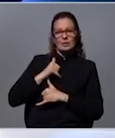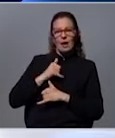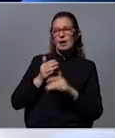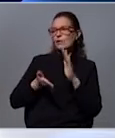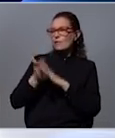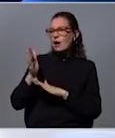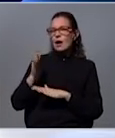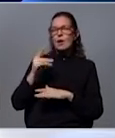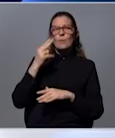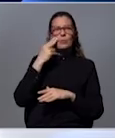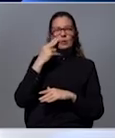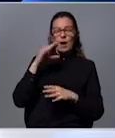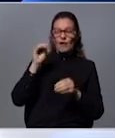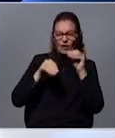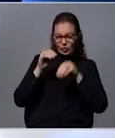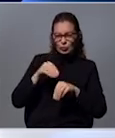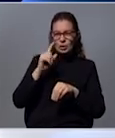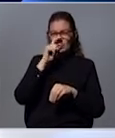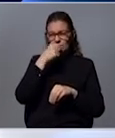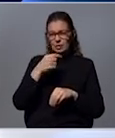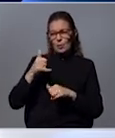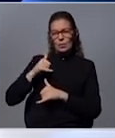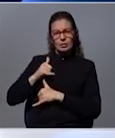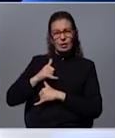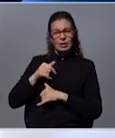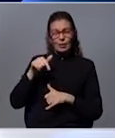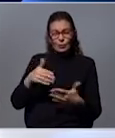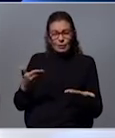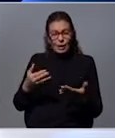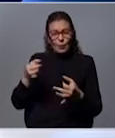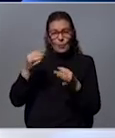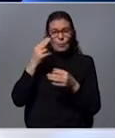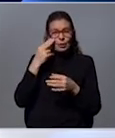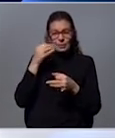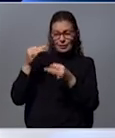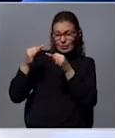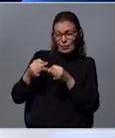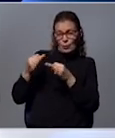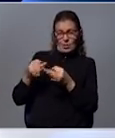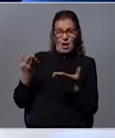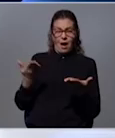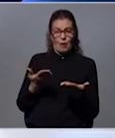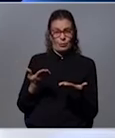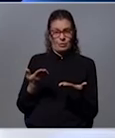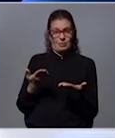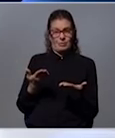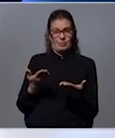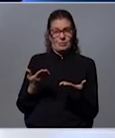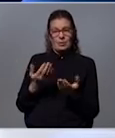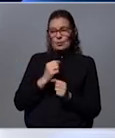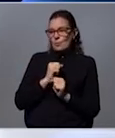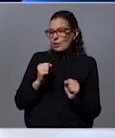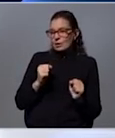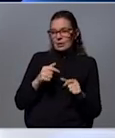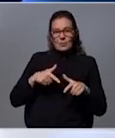militares a levantar la basura de montevideo para los militares bueno cuando tenemos un problema de seguridad que nos está pasando la ola por arriba y no la puede